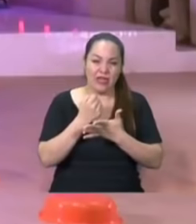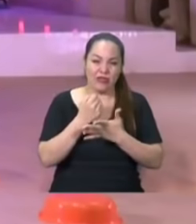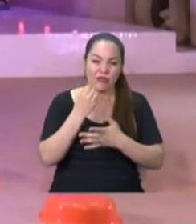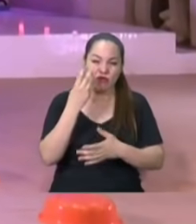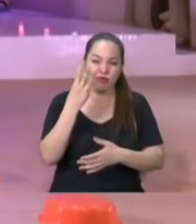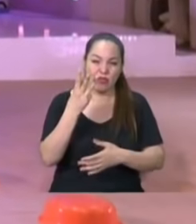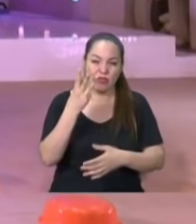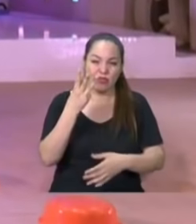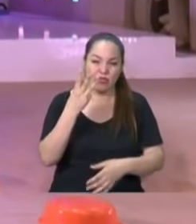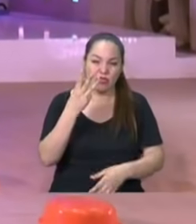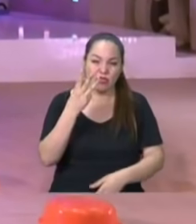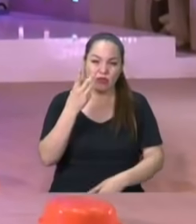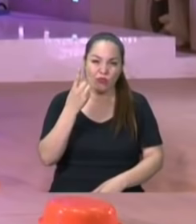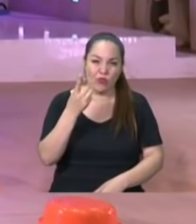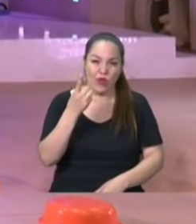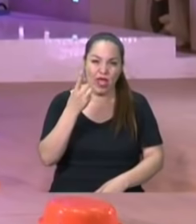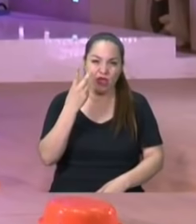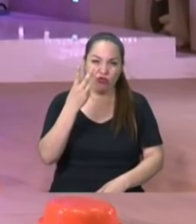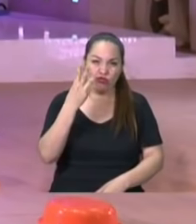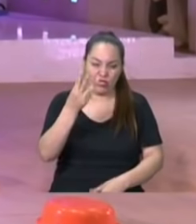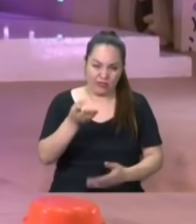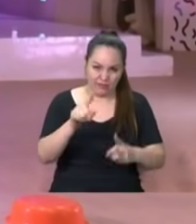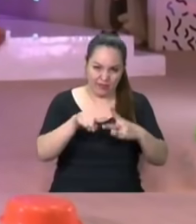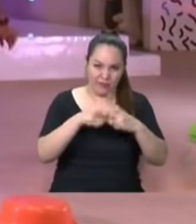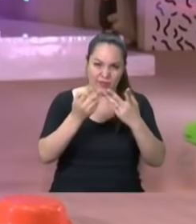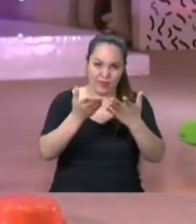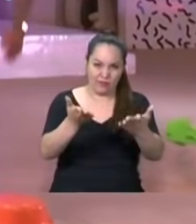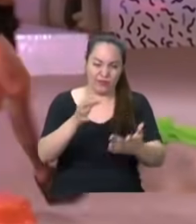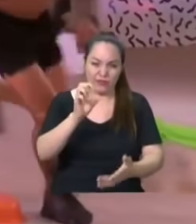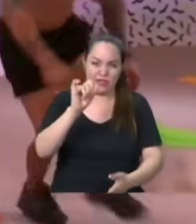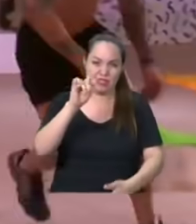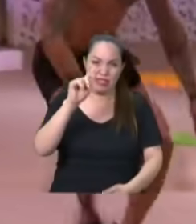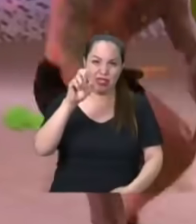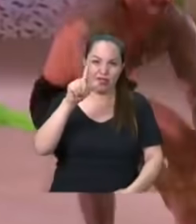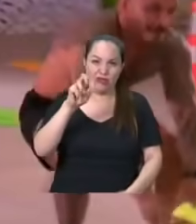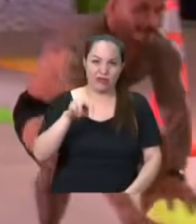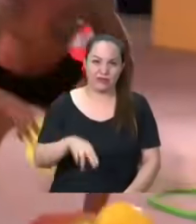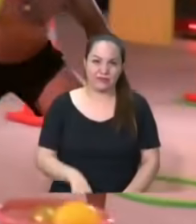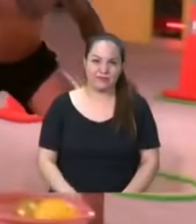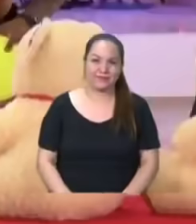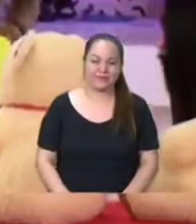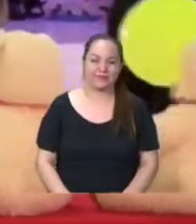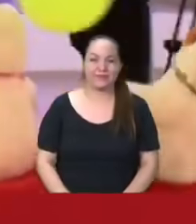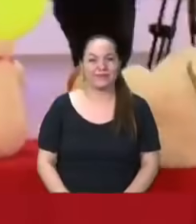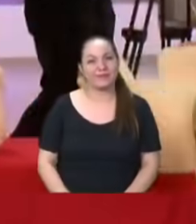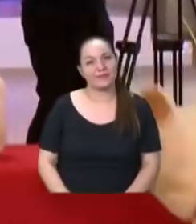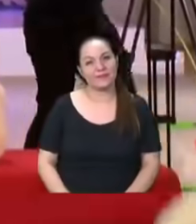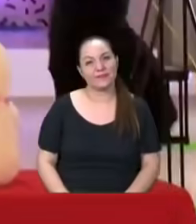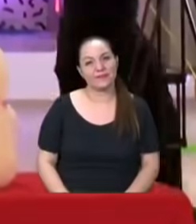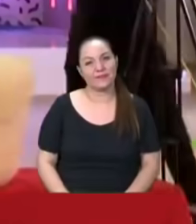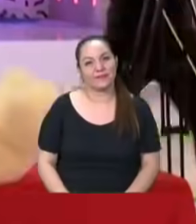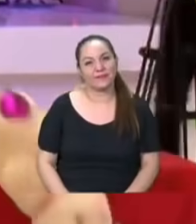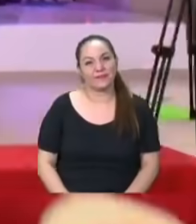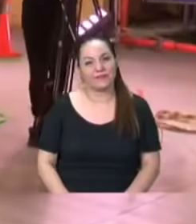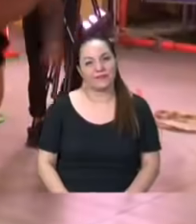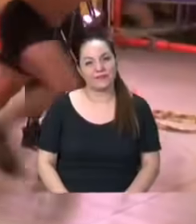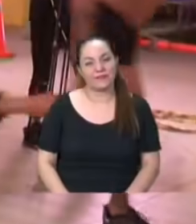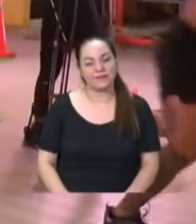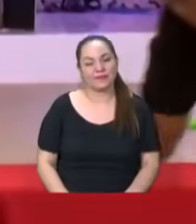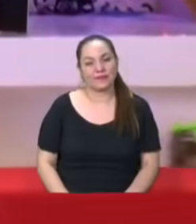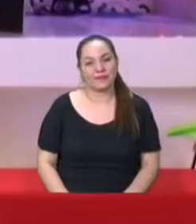3 iniciamos, dice 1, 2, 3, 6 al telón, vámonos. Ah, caray, el hombre de la